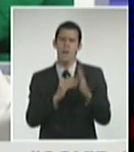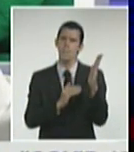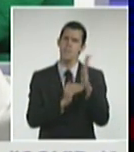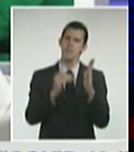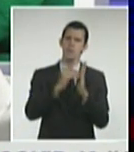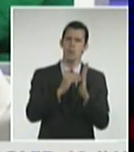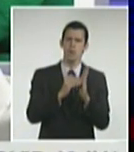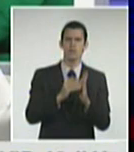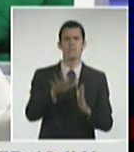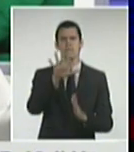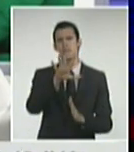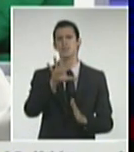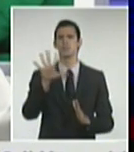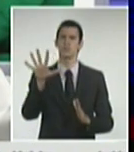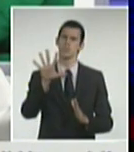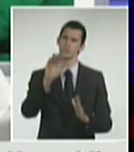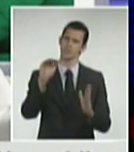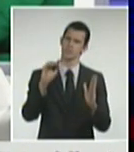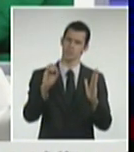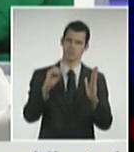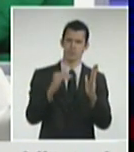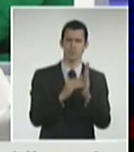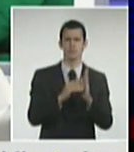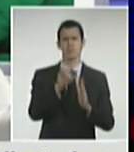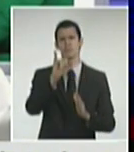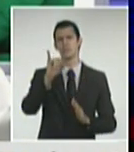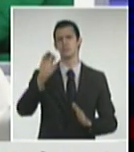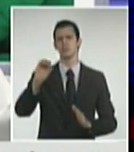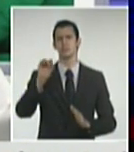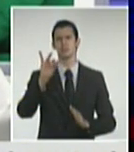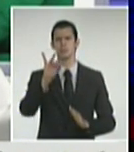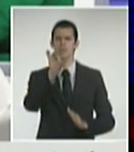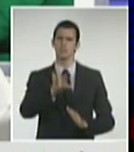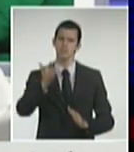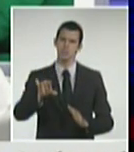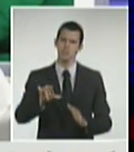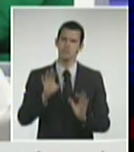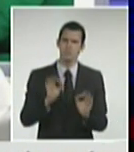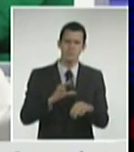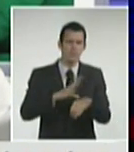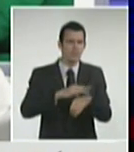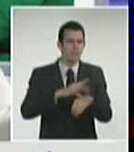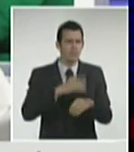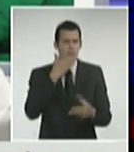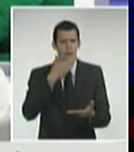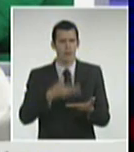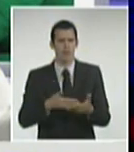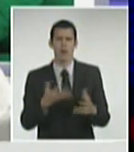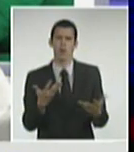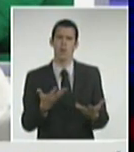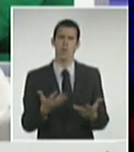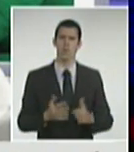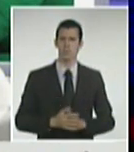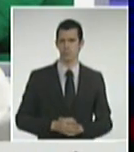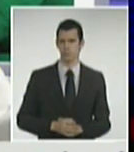550.607 personas. En el día de ayer, cifra elevada de personas fallecidas,